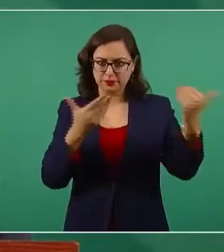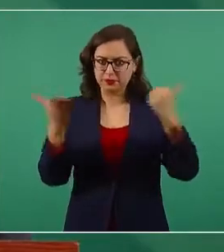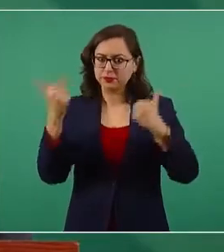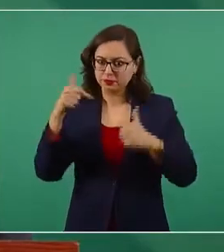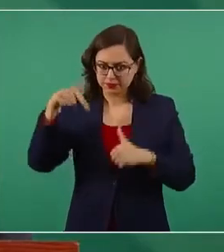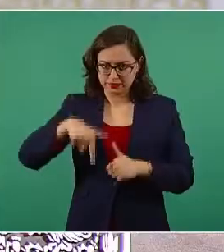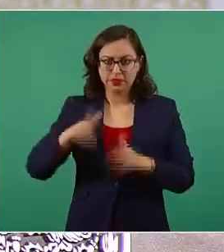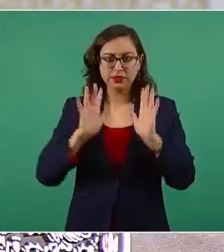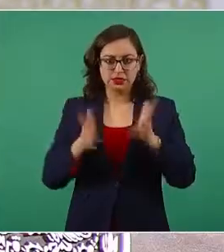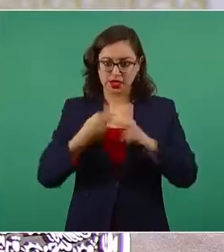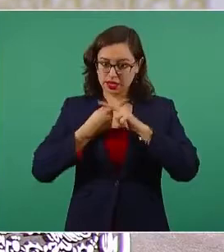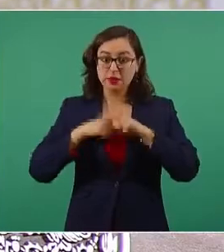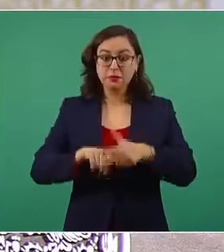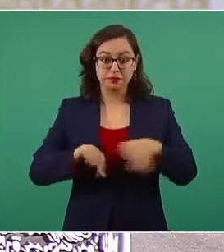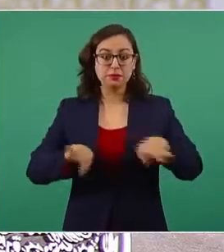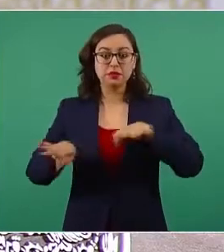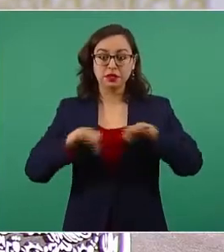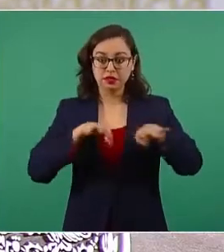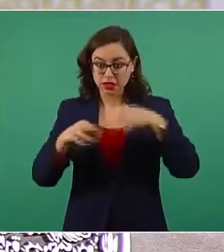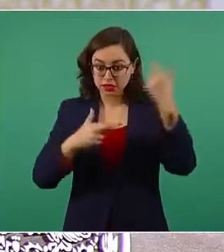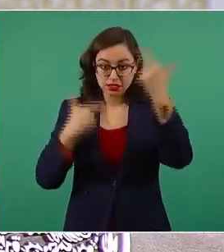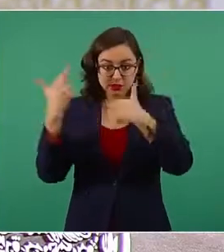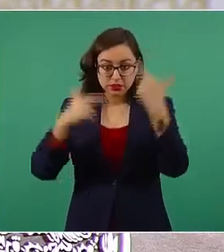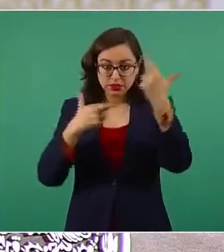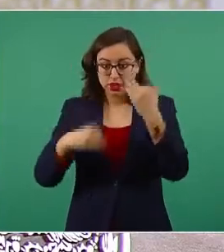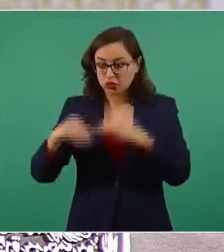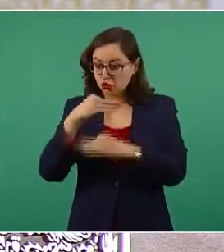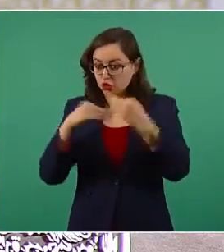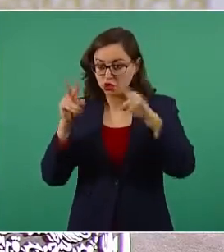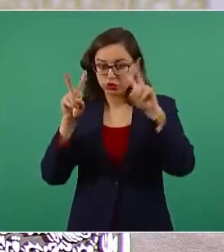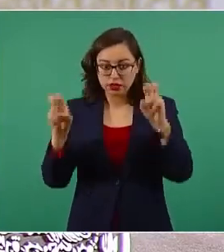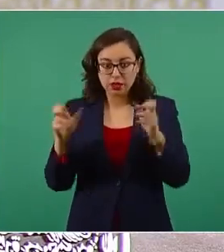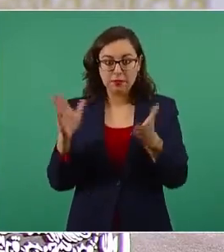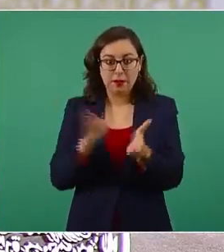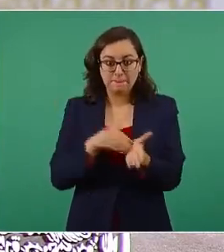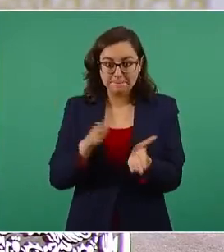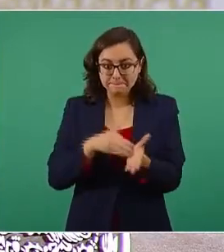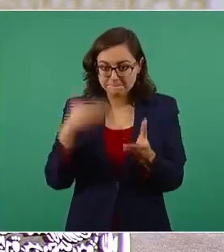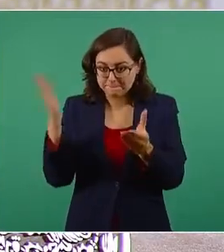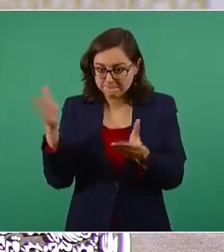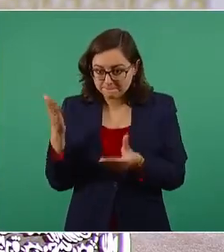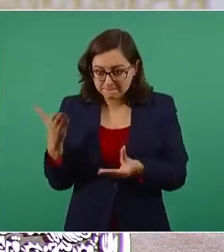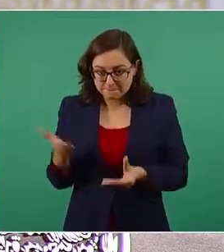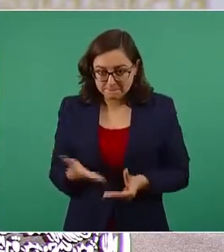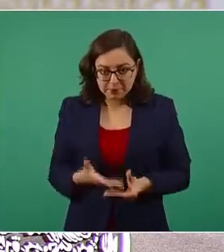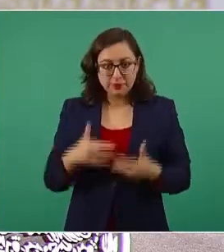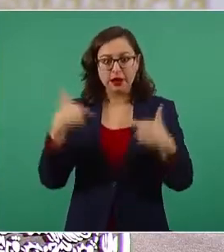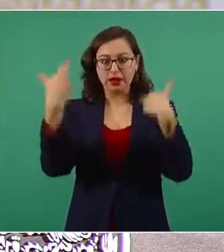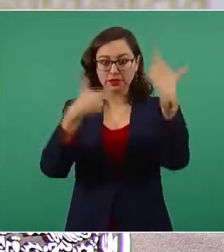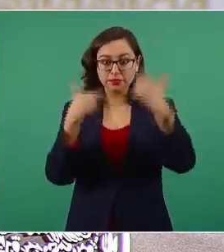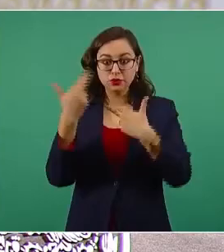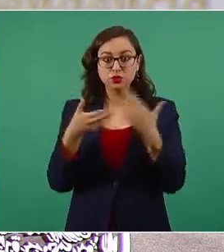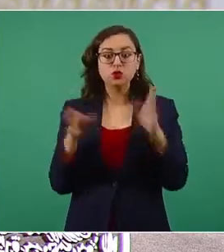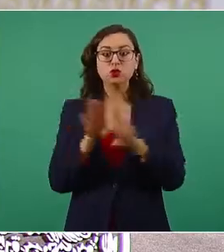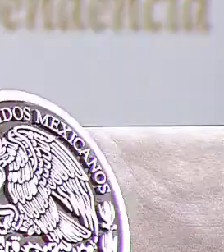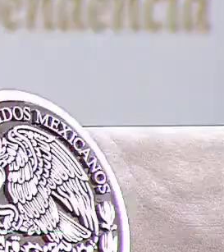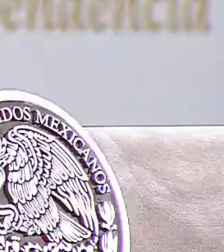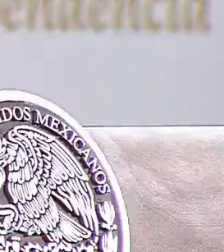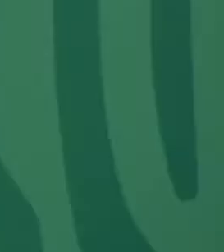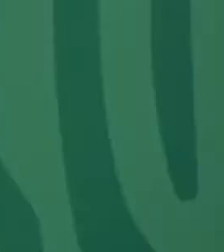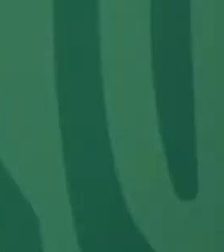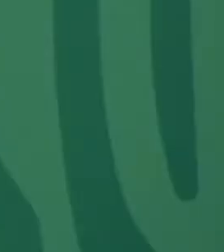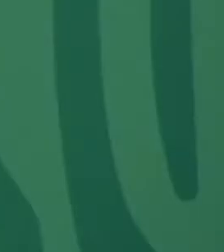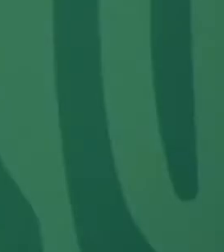la finalidad de ver toda la cuestión de papelería, la cuestión de cómo se va a trabajar, por ejemplo, la situación de asistencia,